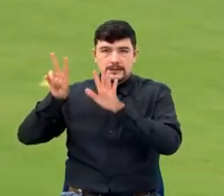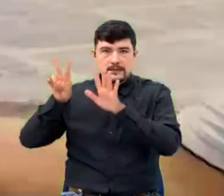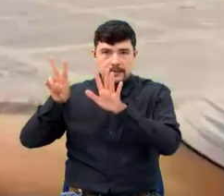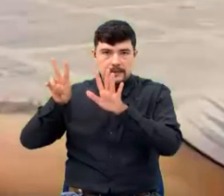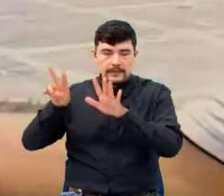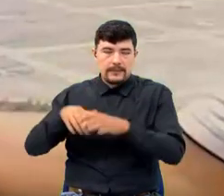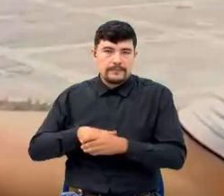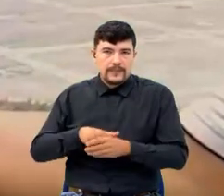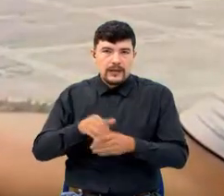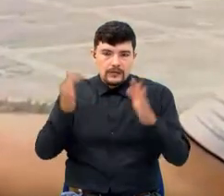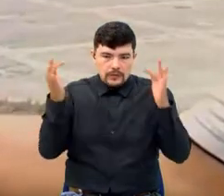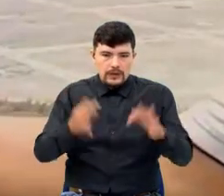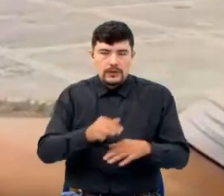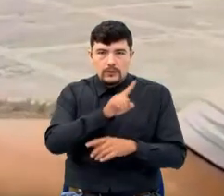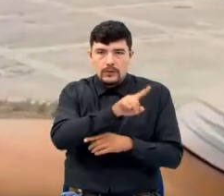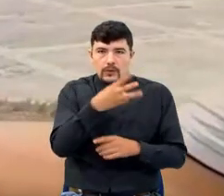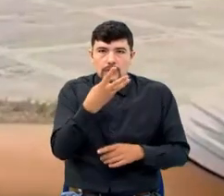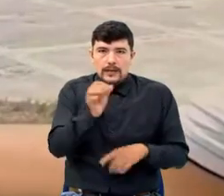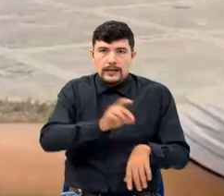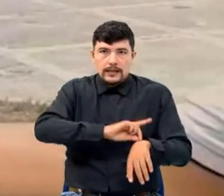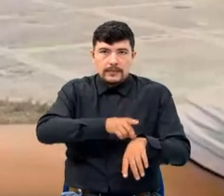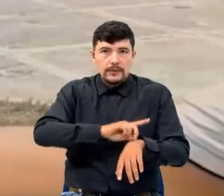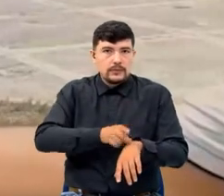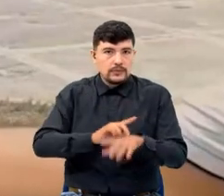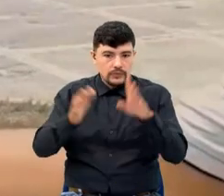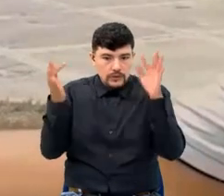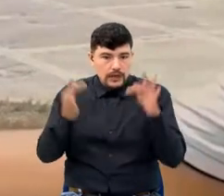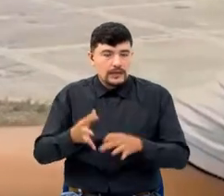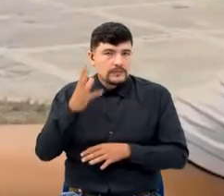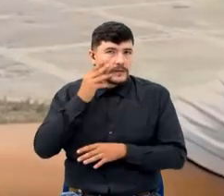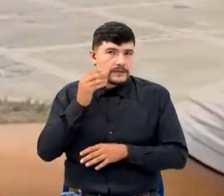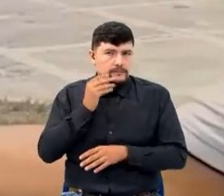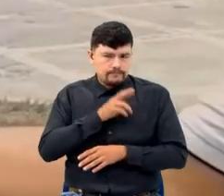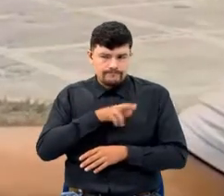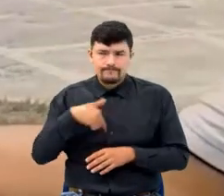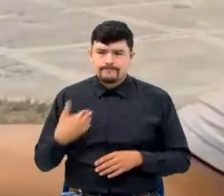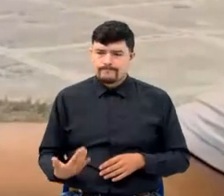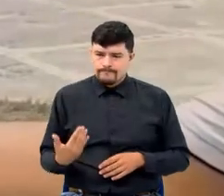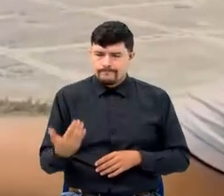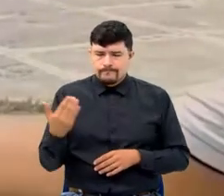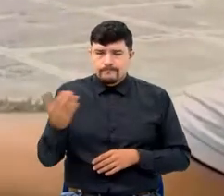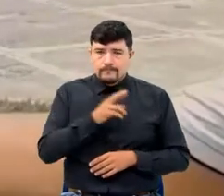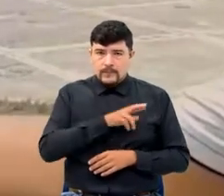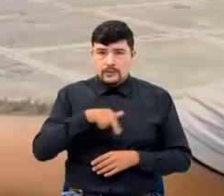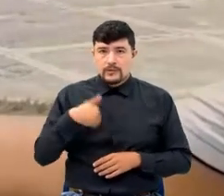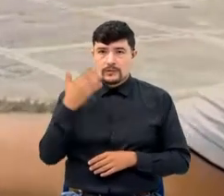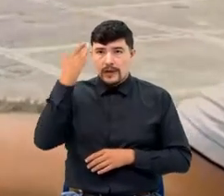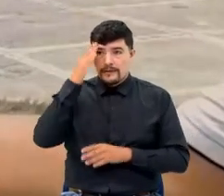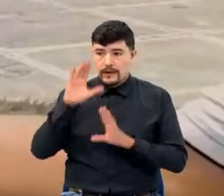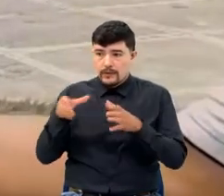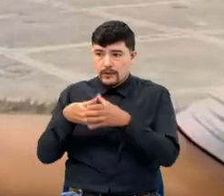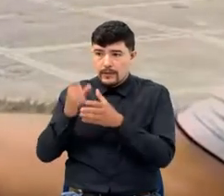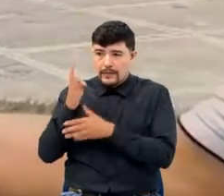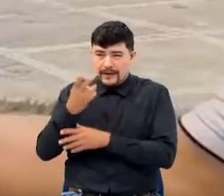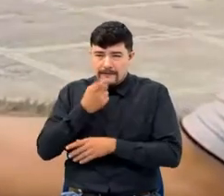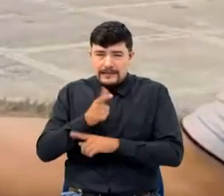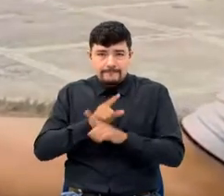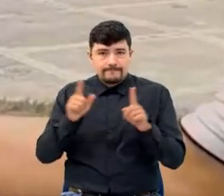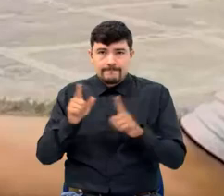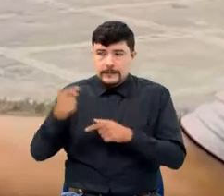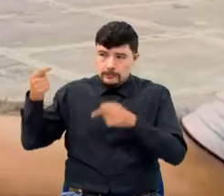Sí, claro, yo creo que nos sirvió experiencia. Sabemos que la B no es un torneo fácil, vimos que un torneo